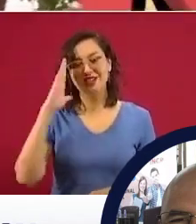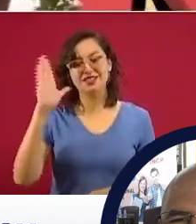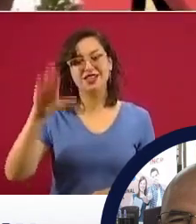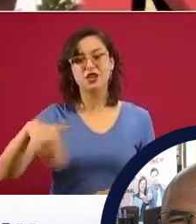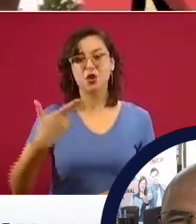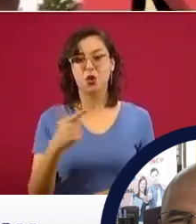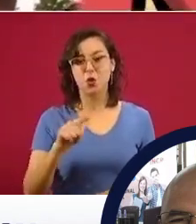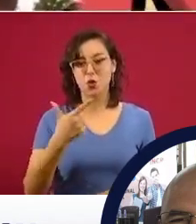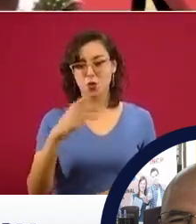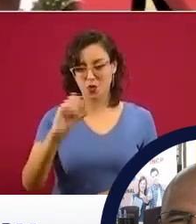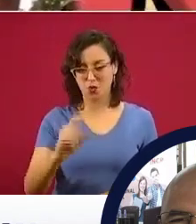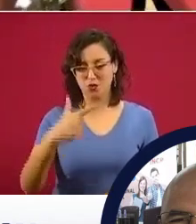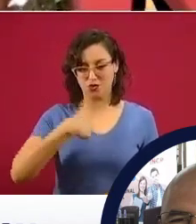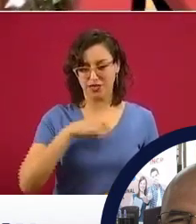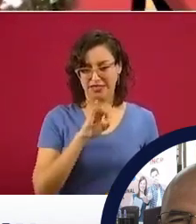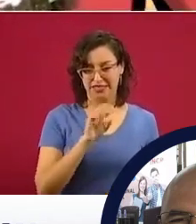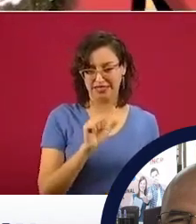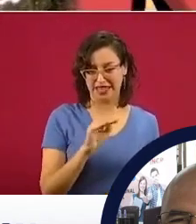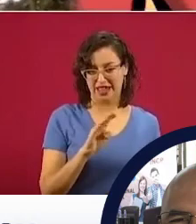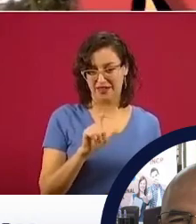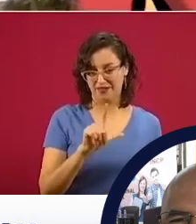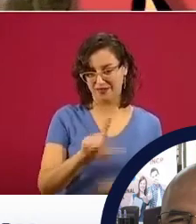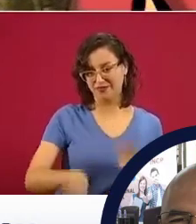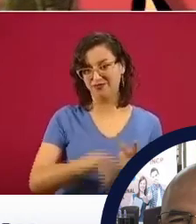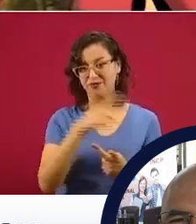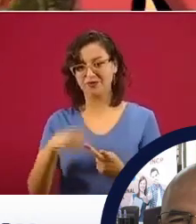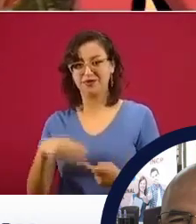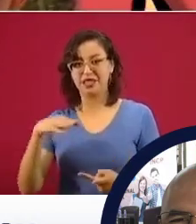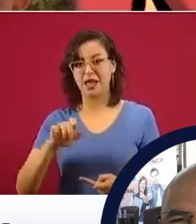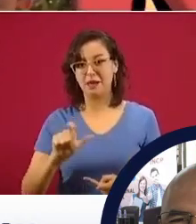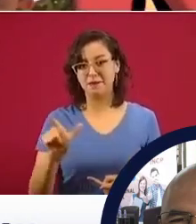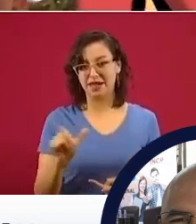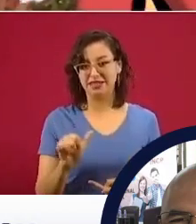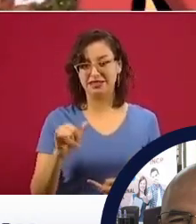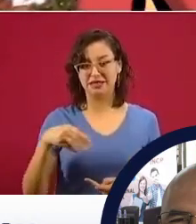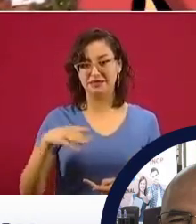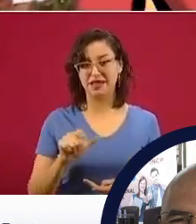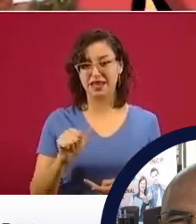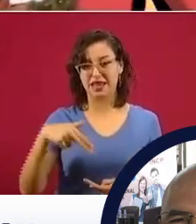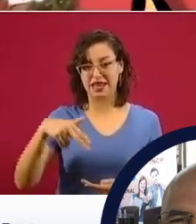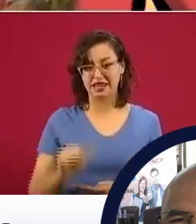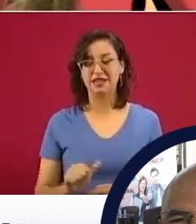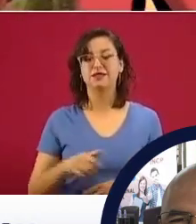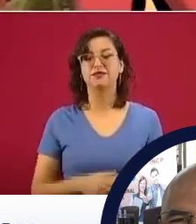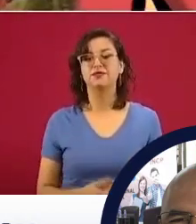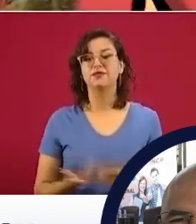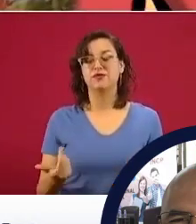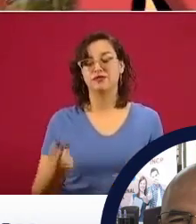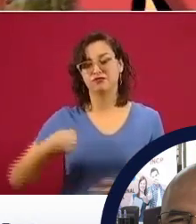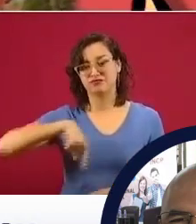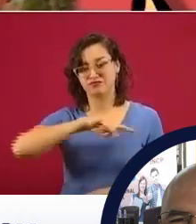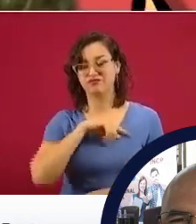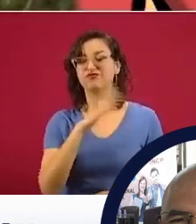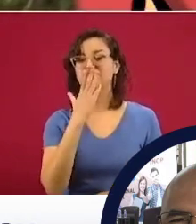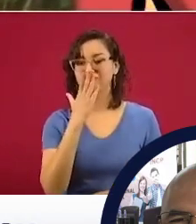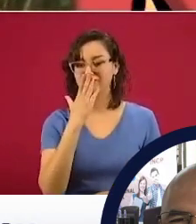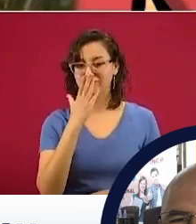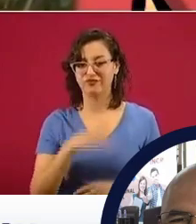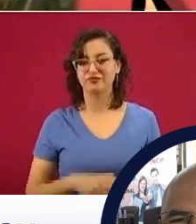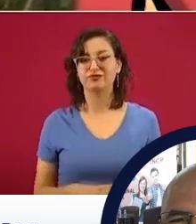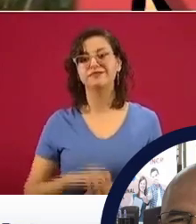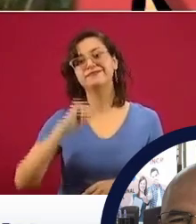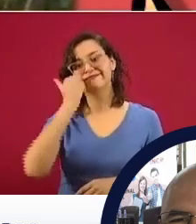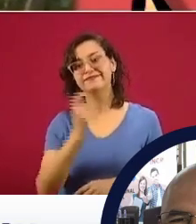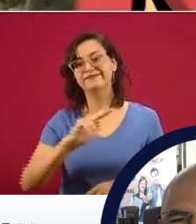sin ninguna, este, ninguna influencia más allá de, de lo que estamos sintiendo,